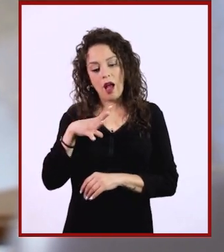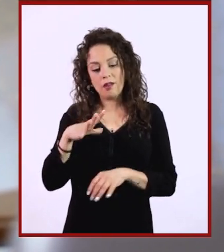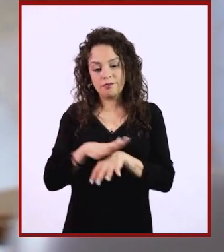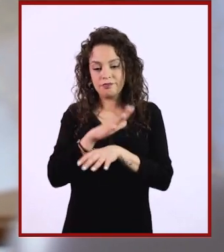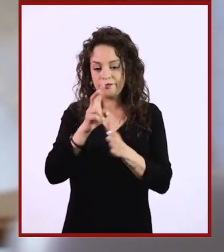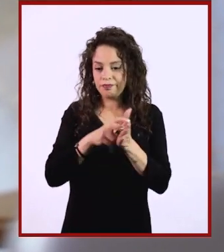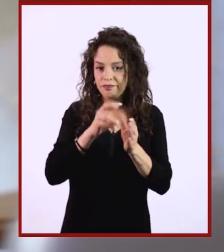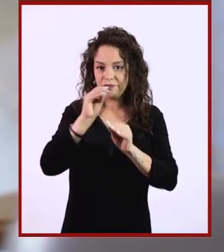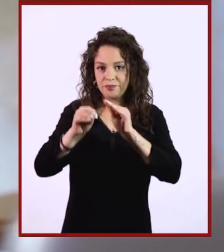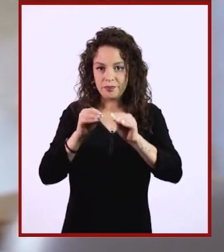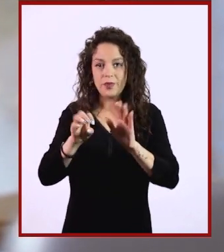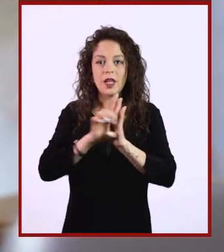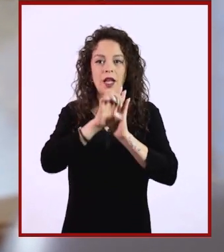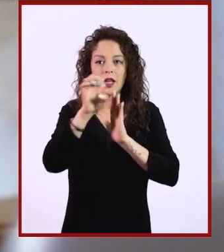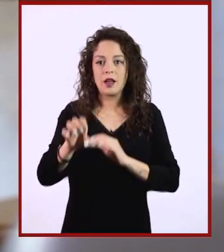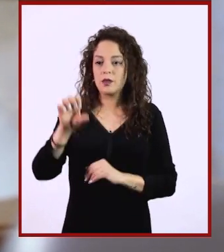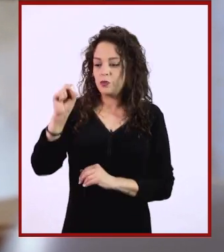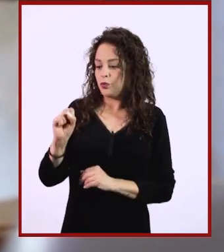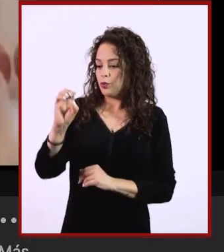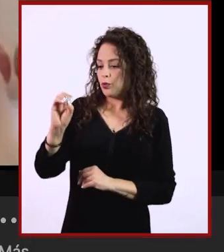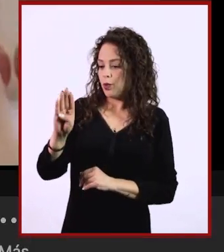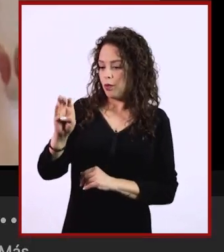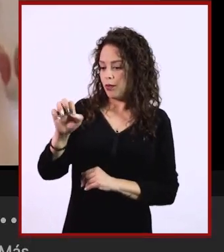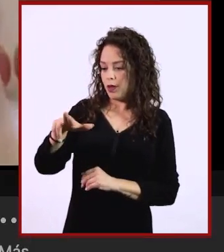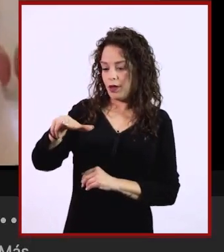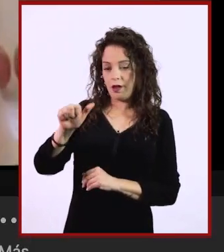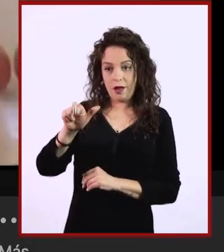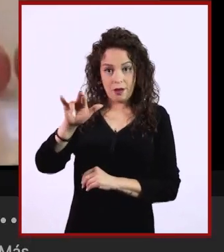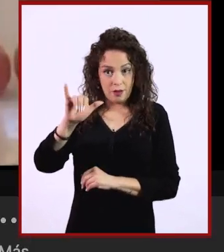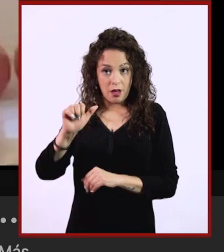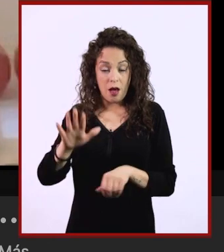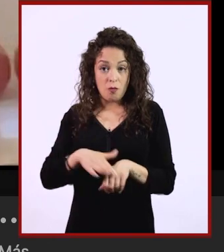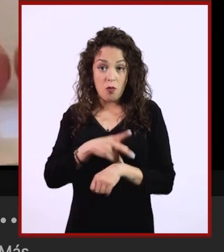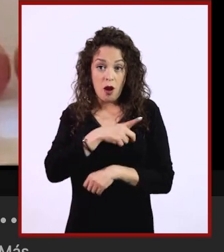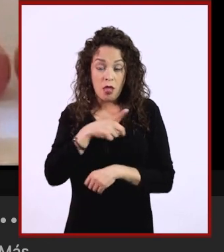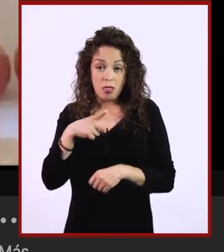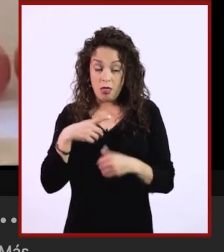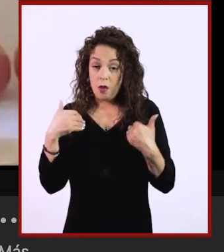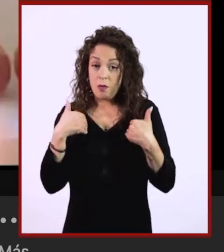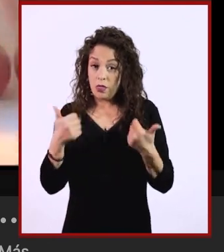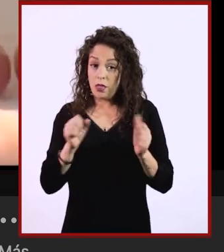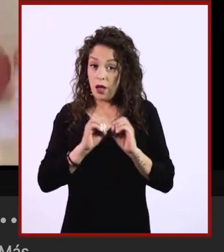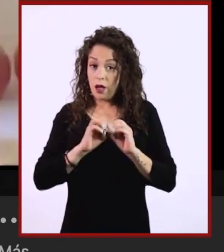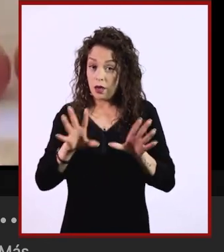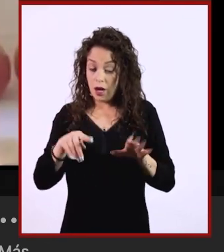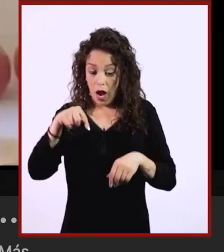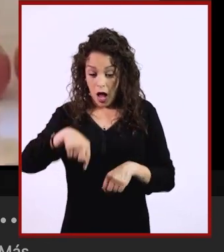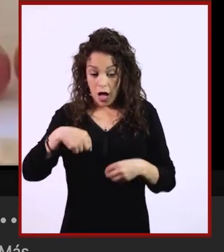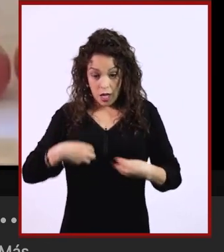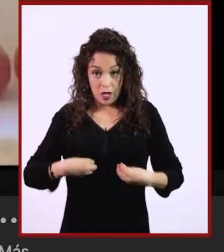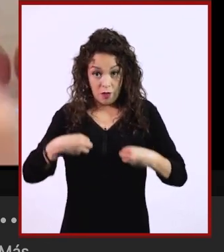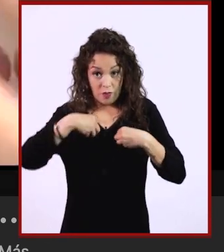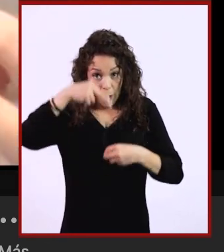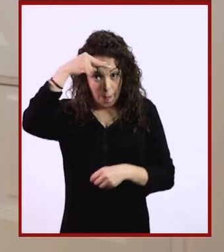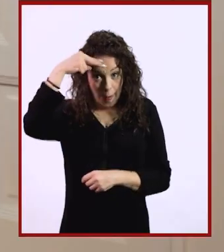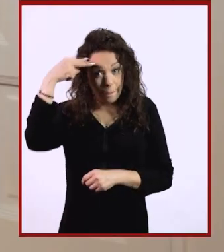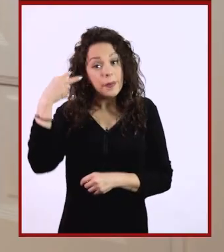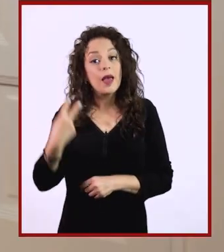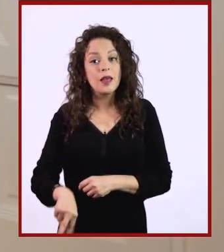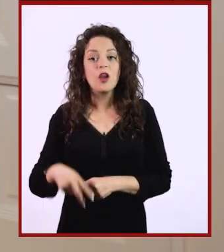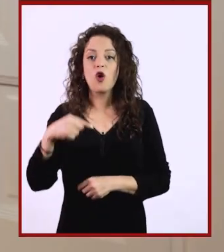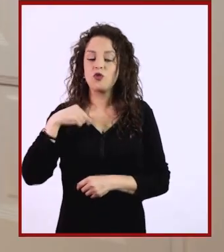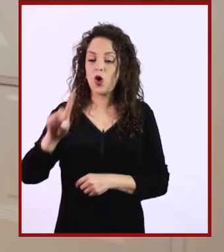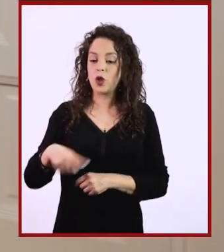soberanía, ¿no? Ujú. Debemos estar conscientes, ¿no? Como ciudadanos que si bien vivimos en México, ¿no? Y